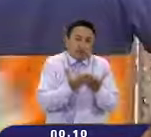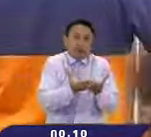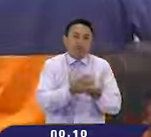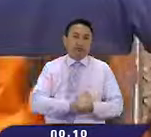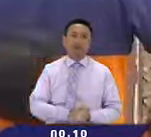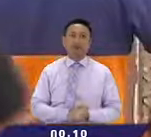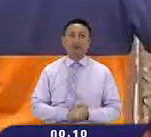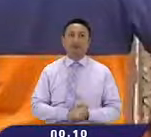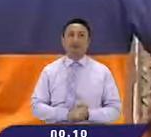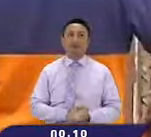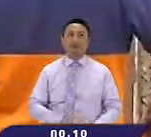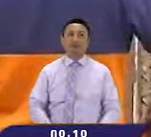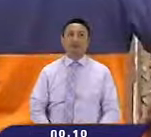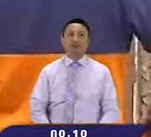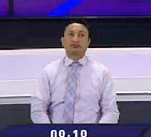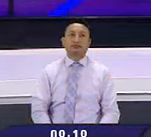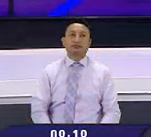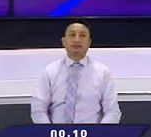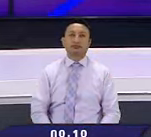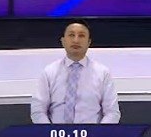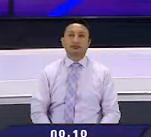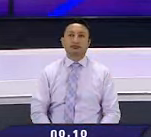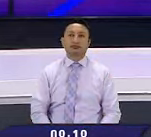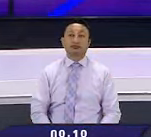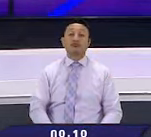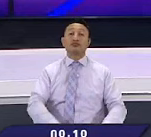Informó Álvaro Terán.